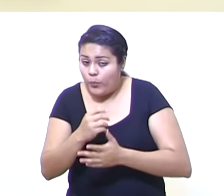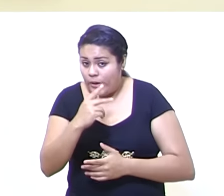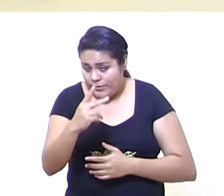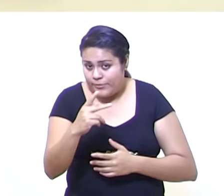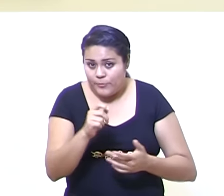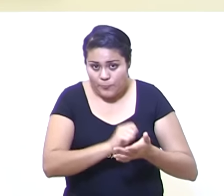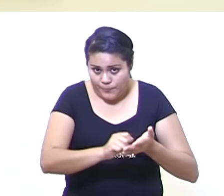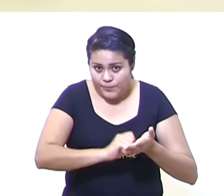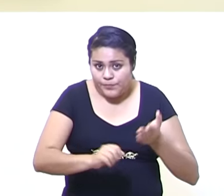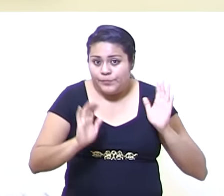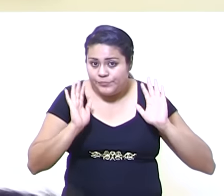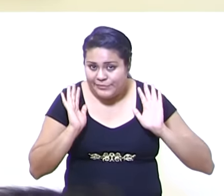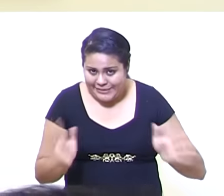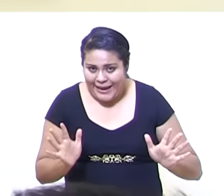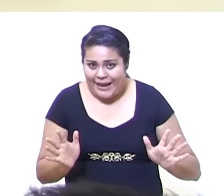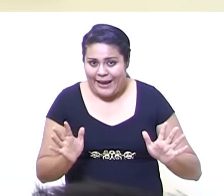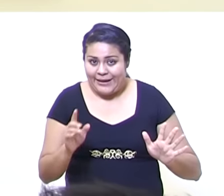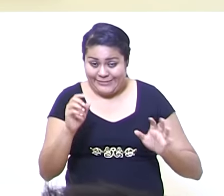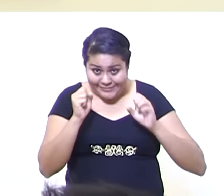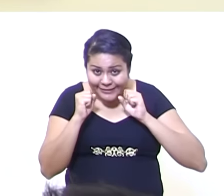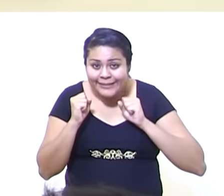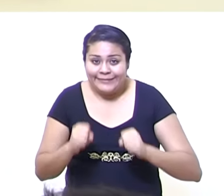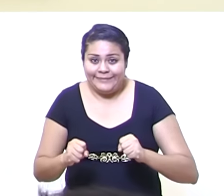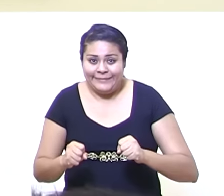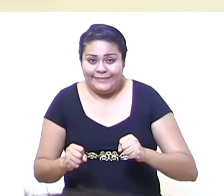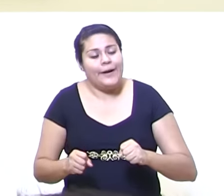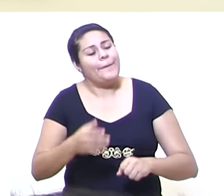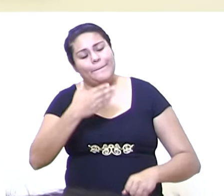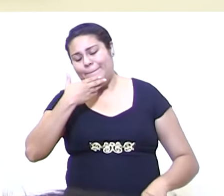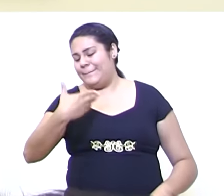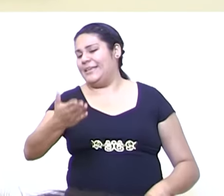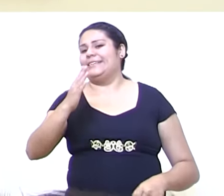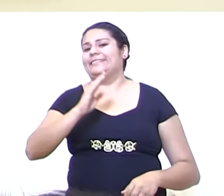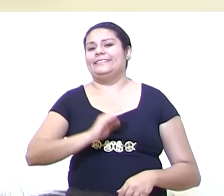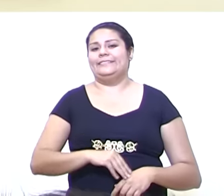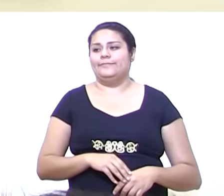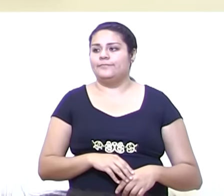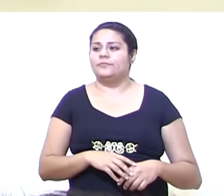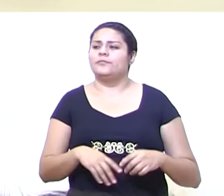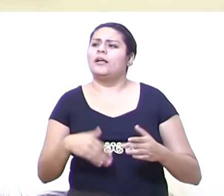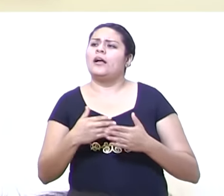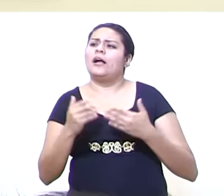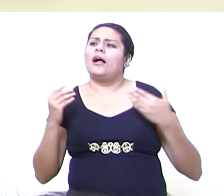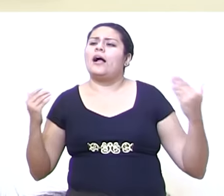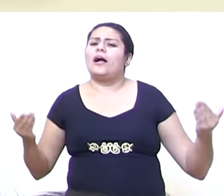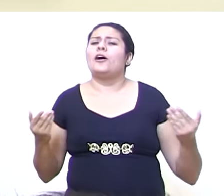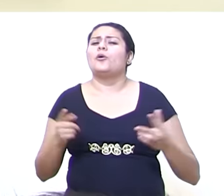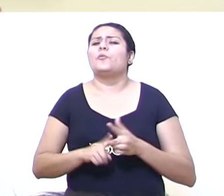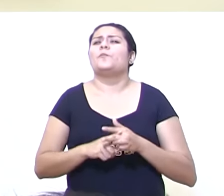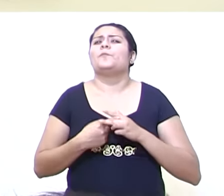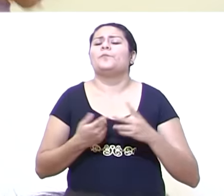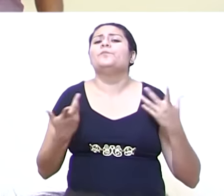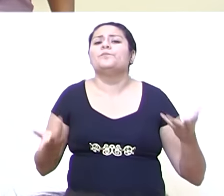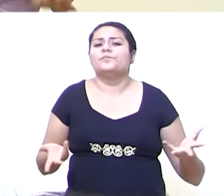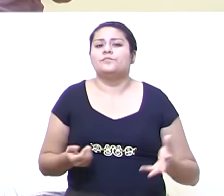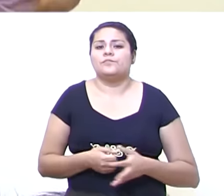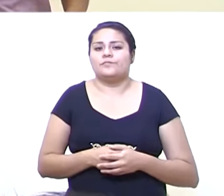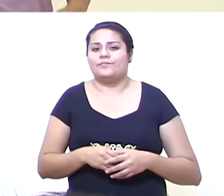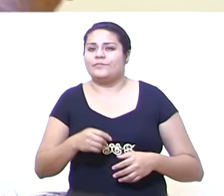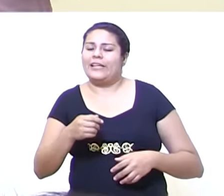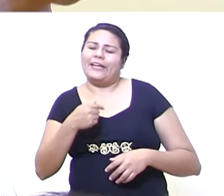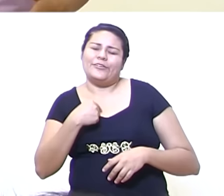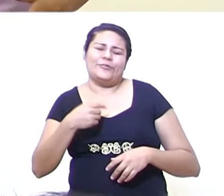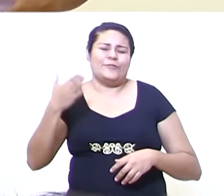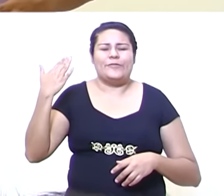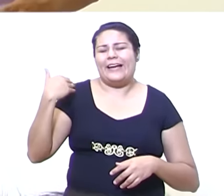programa, ¿verdad? Excelente. Al inicio, cuando me